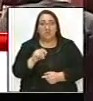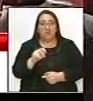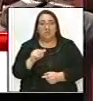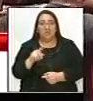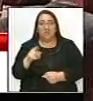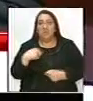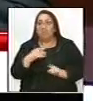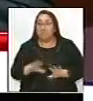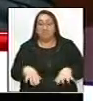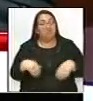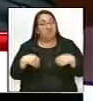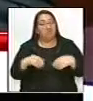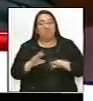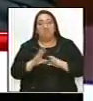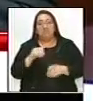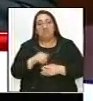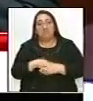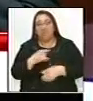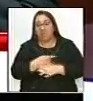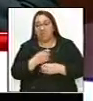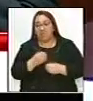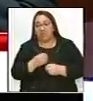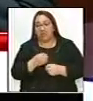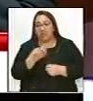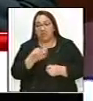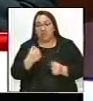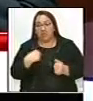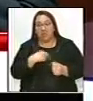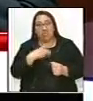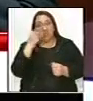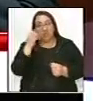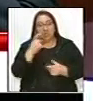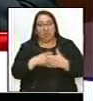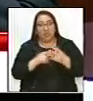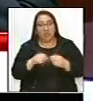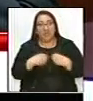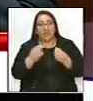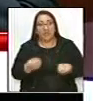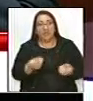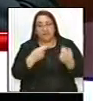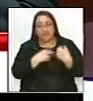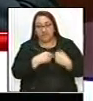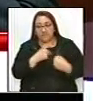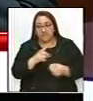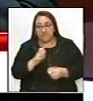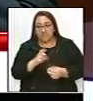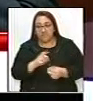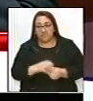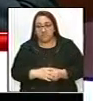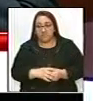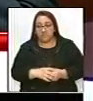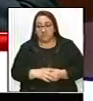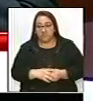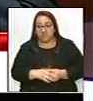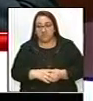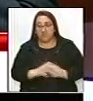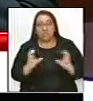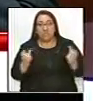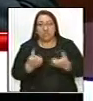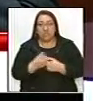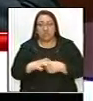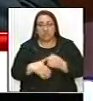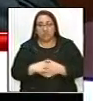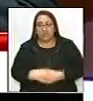abstenernos en este punto, votar en contra, coherentemente con nuestra posición de que la delegación sea del Parlamento en su conjunto.